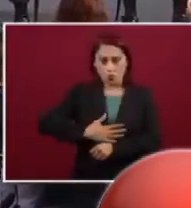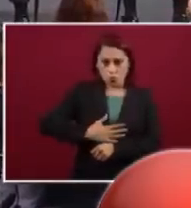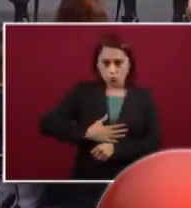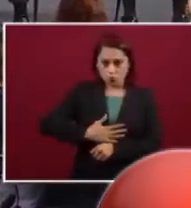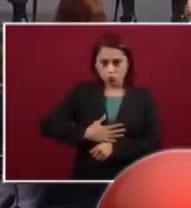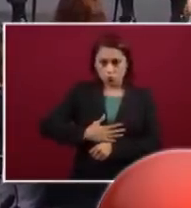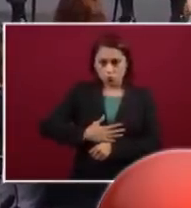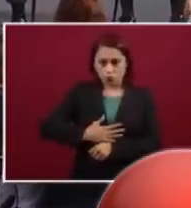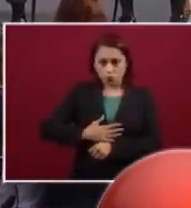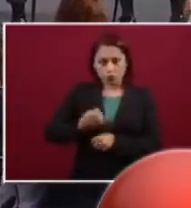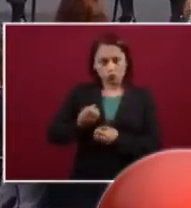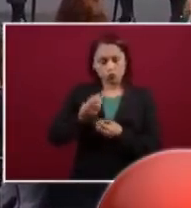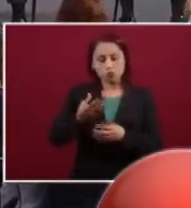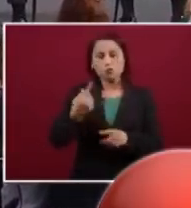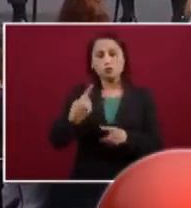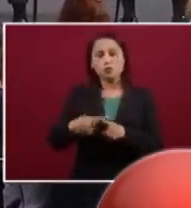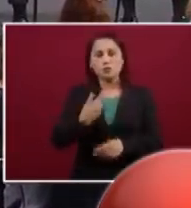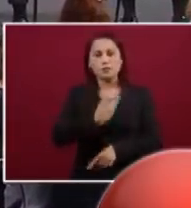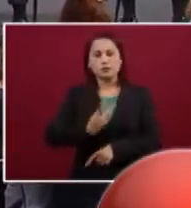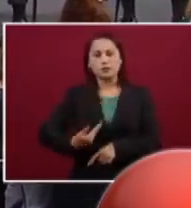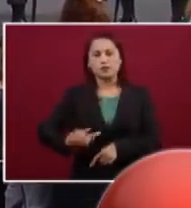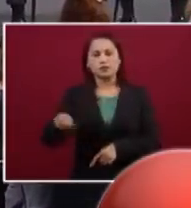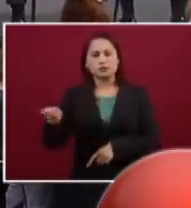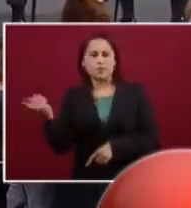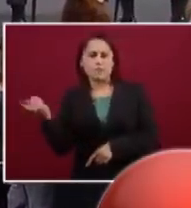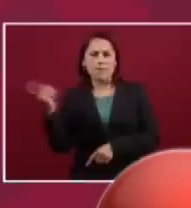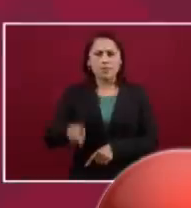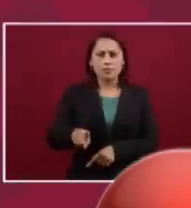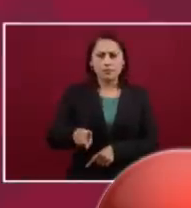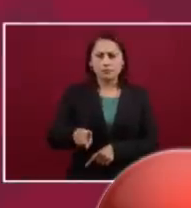y daba la orden al procurador.